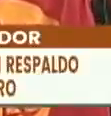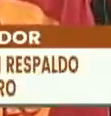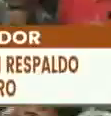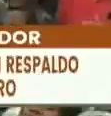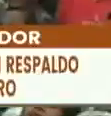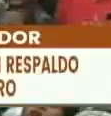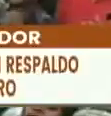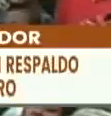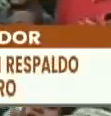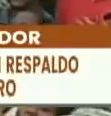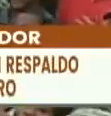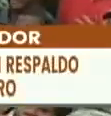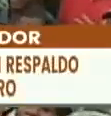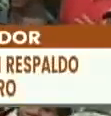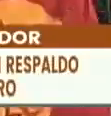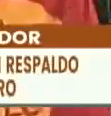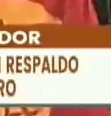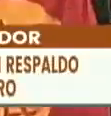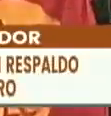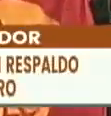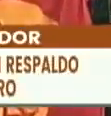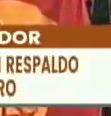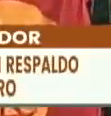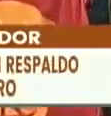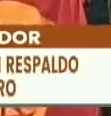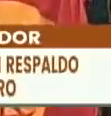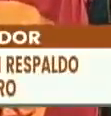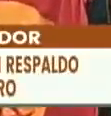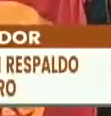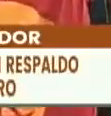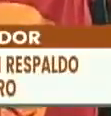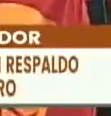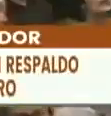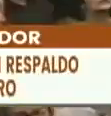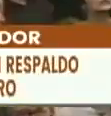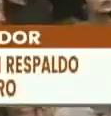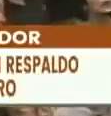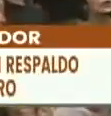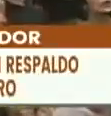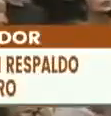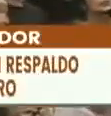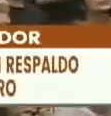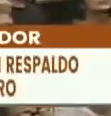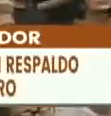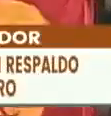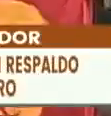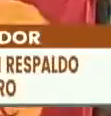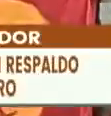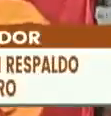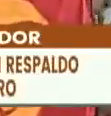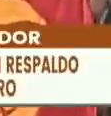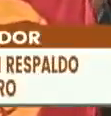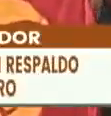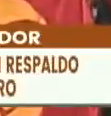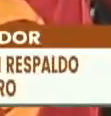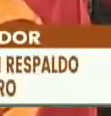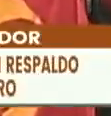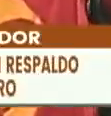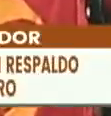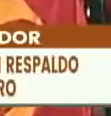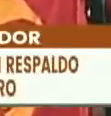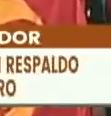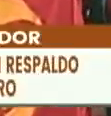con todos. Si le dan a uno, nos van a tener que dar a todos. Y entre todos le vamos a